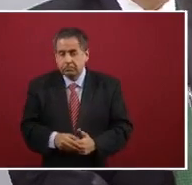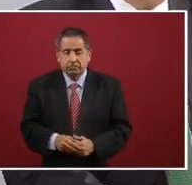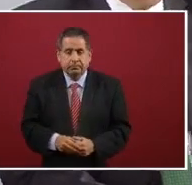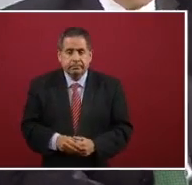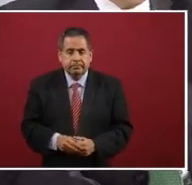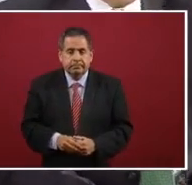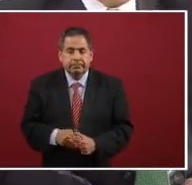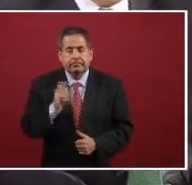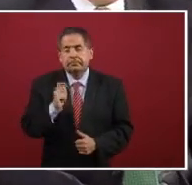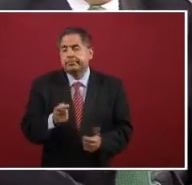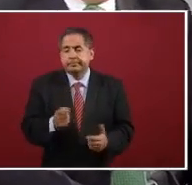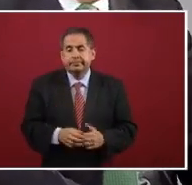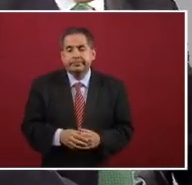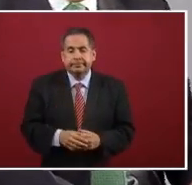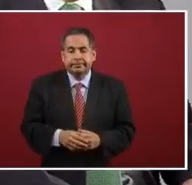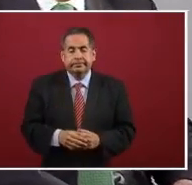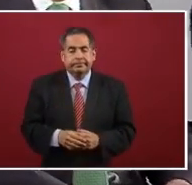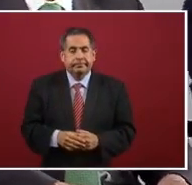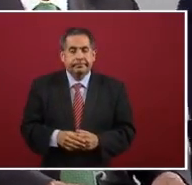para decirlo,